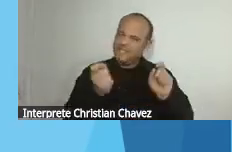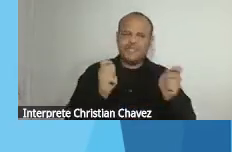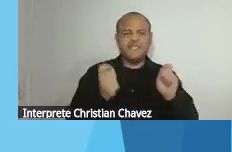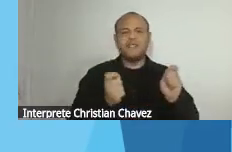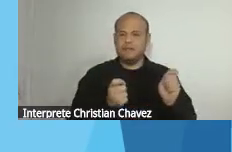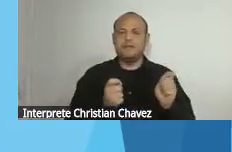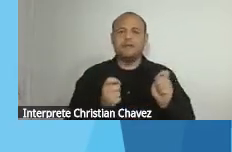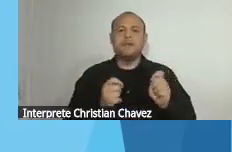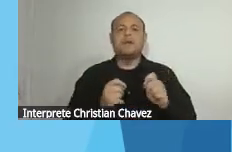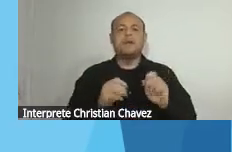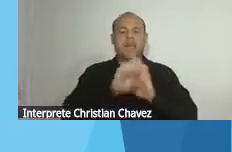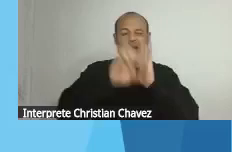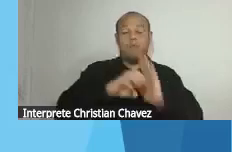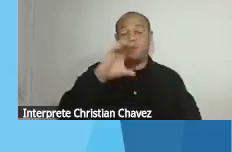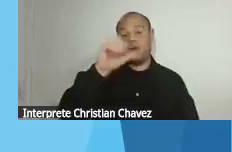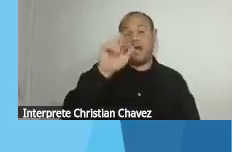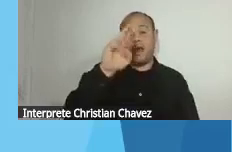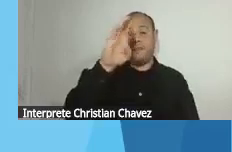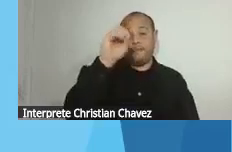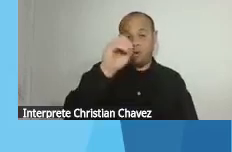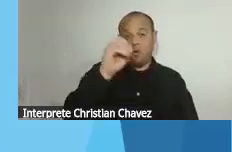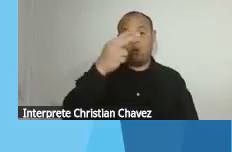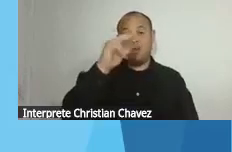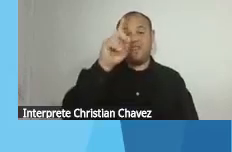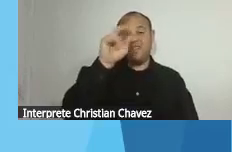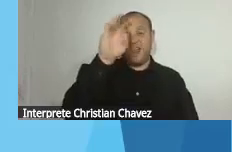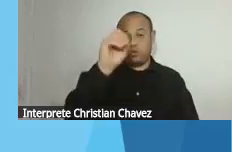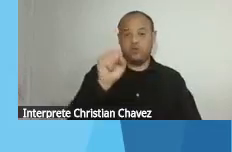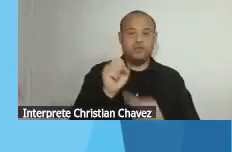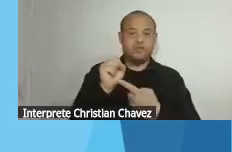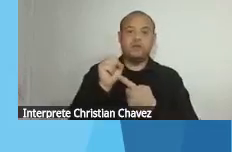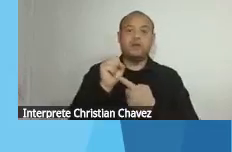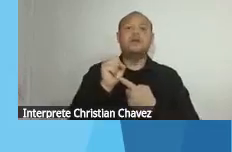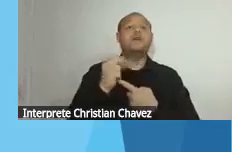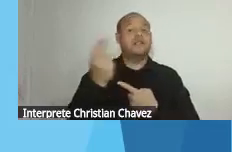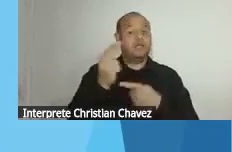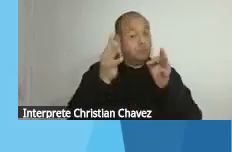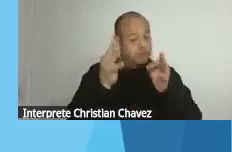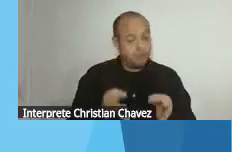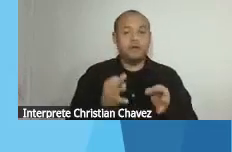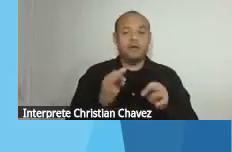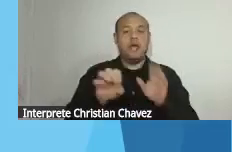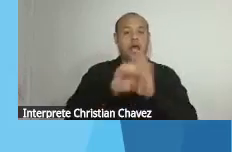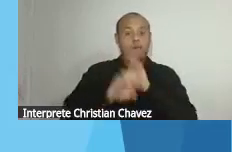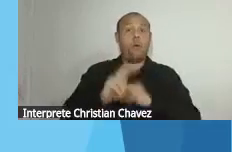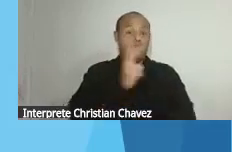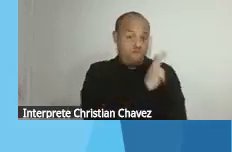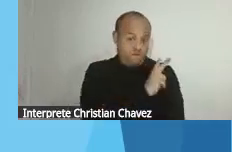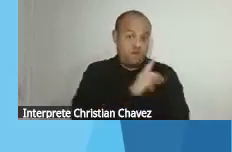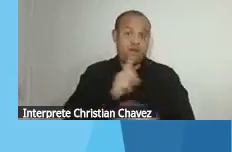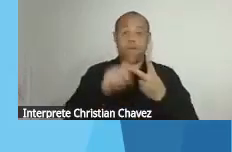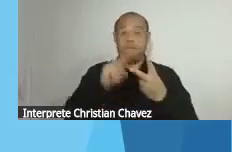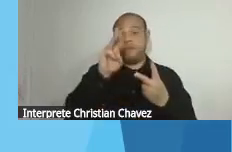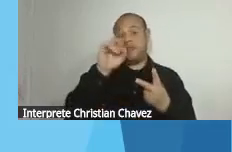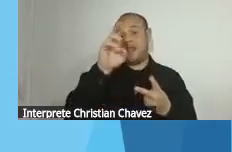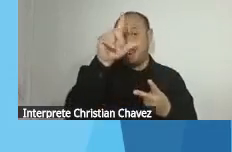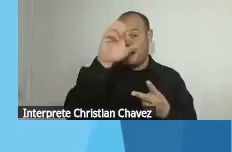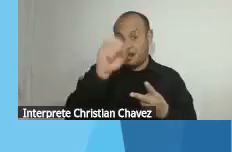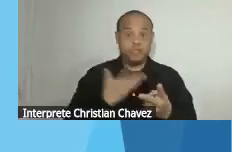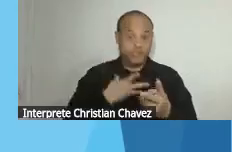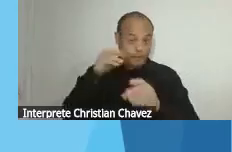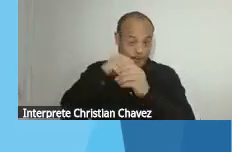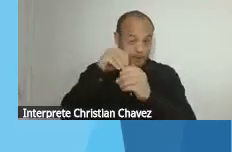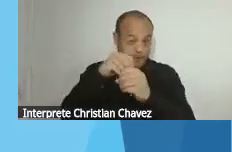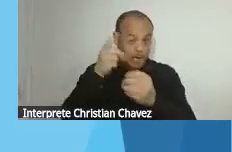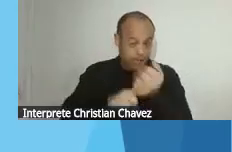sí, preferentemente. Tiene que ser ese hidrato de carbono que te aporte vitaminas y minerales, tiene que ser ese hidrato de carbono